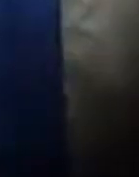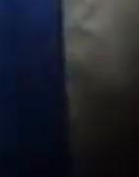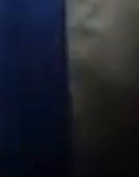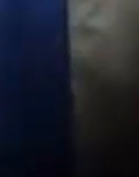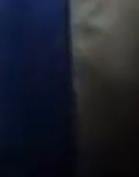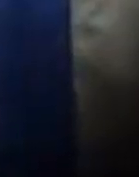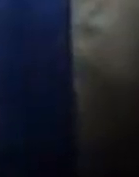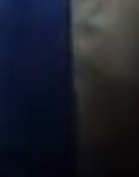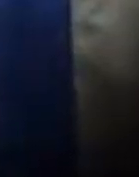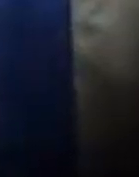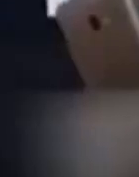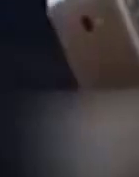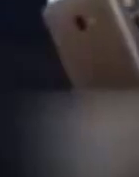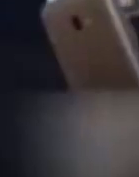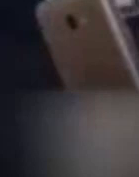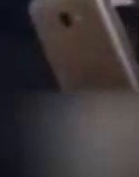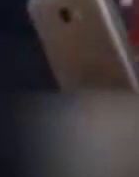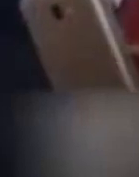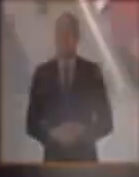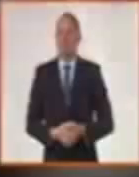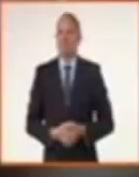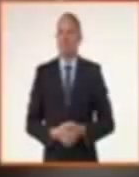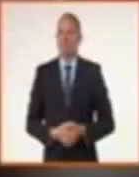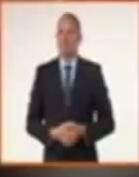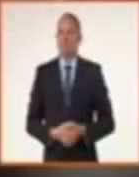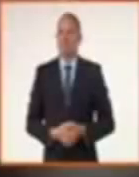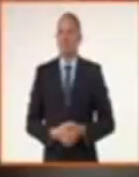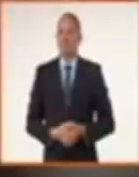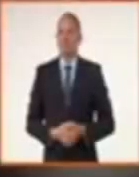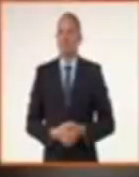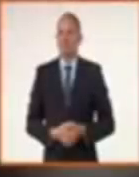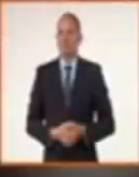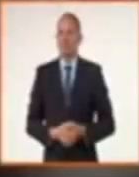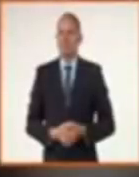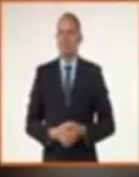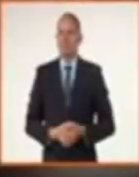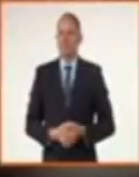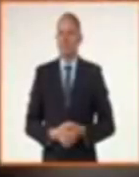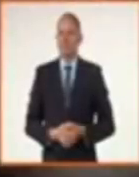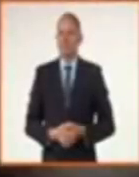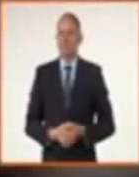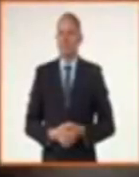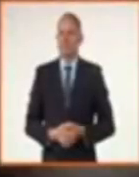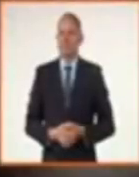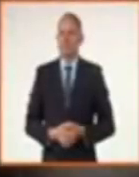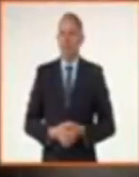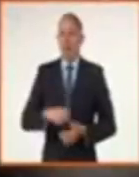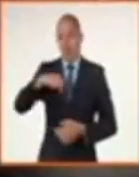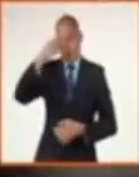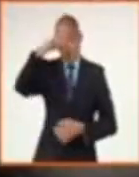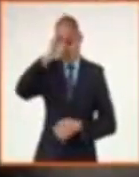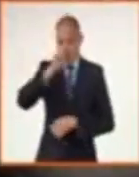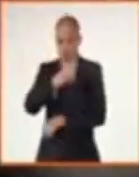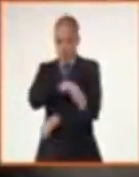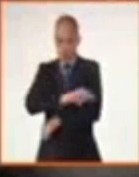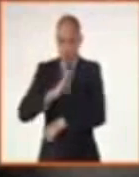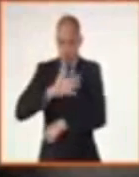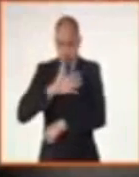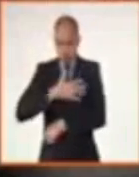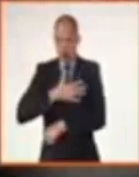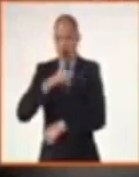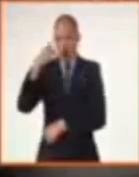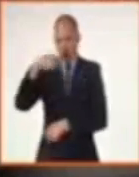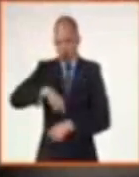El pueblo cubano hoy está cumpliendo con un deber,